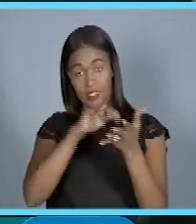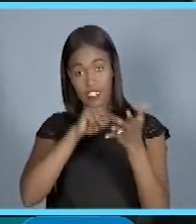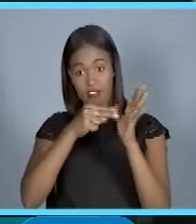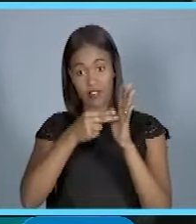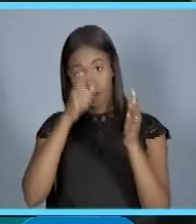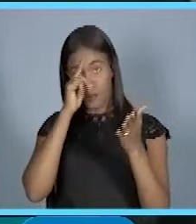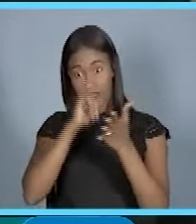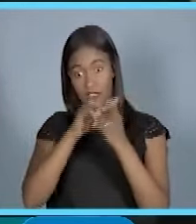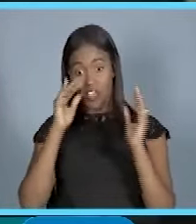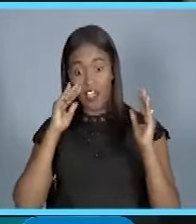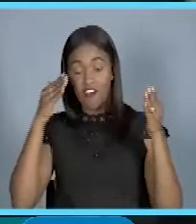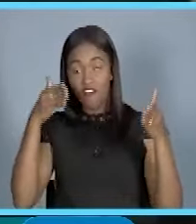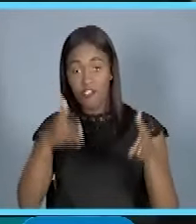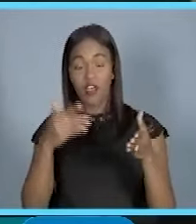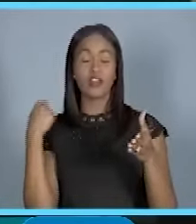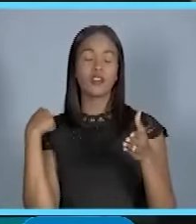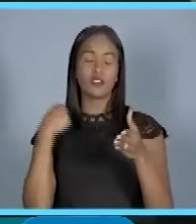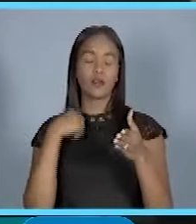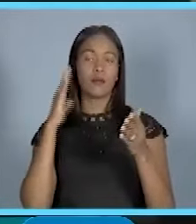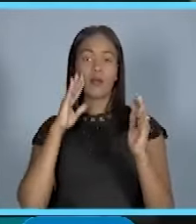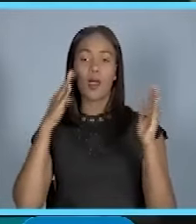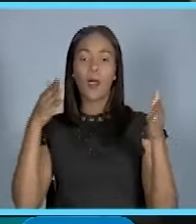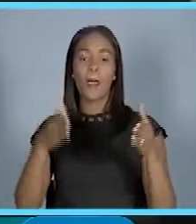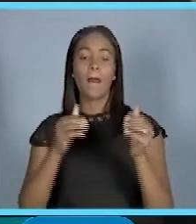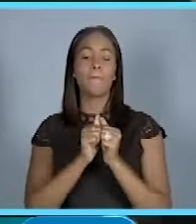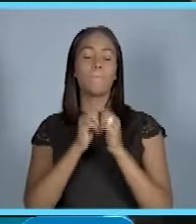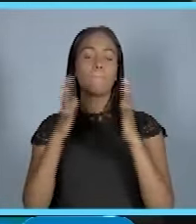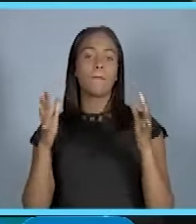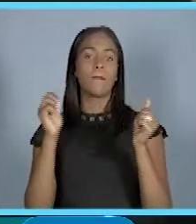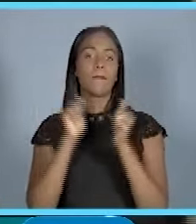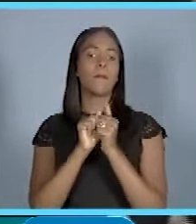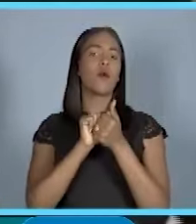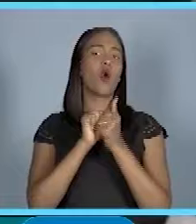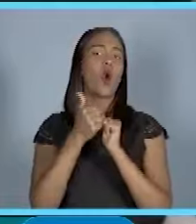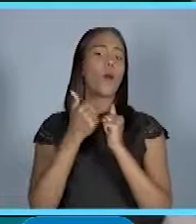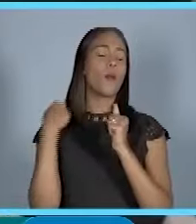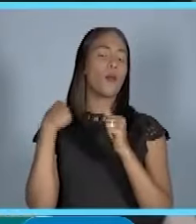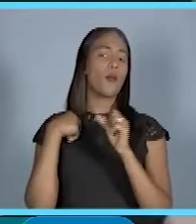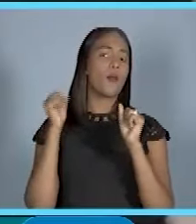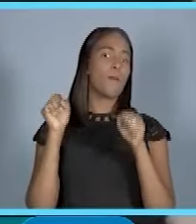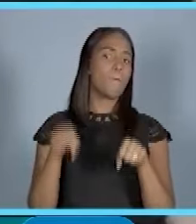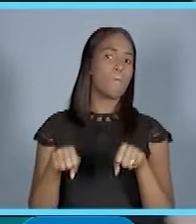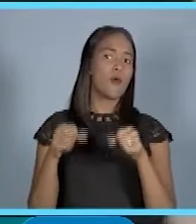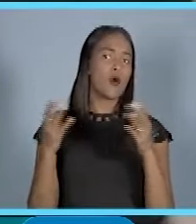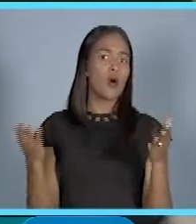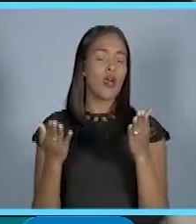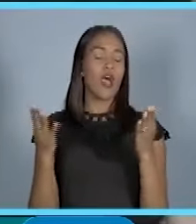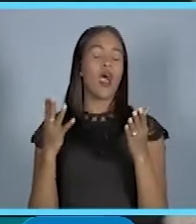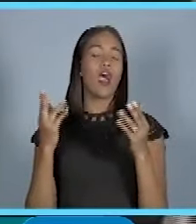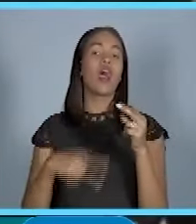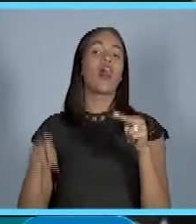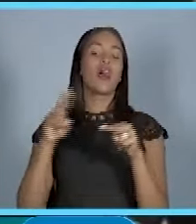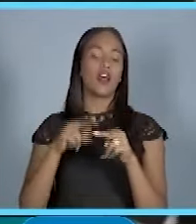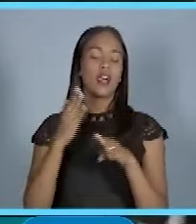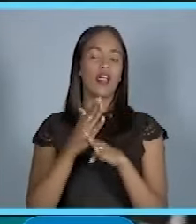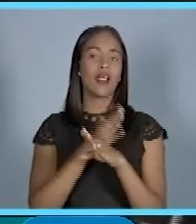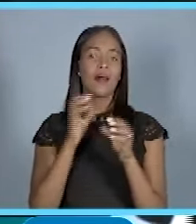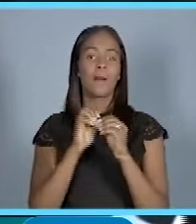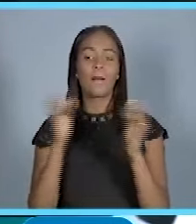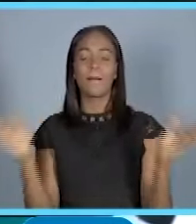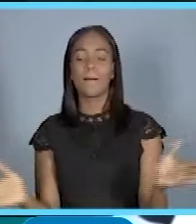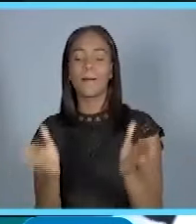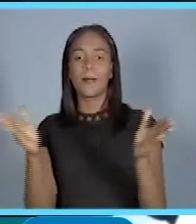ese enfoque CHEP, nosotros enfocamos mucho cómo poder cómo incrementar motivación